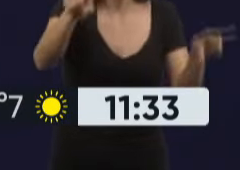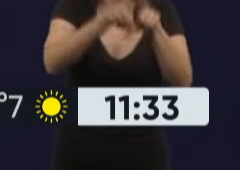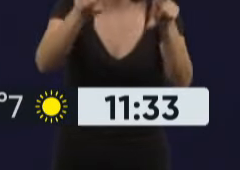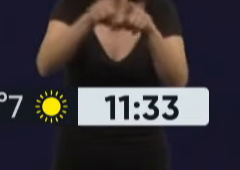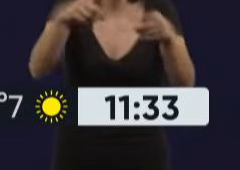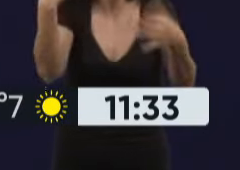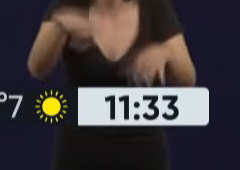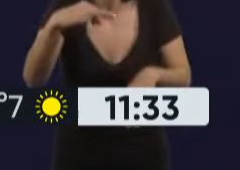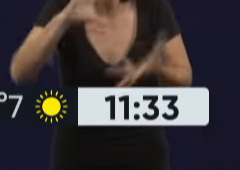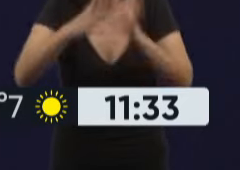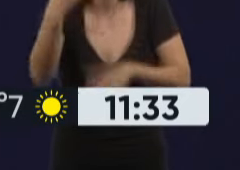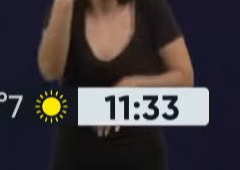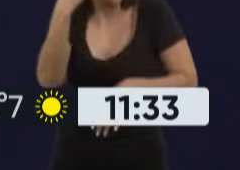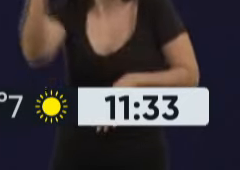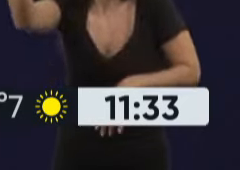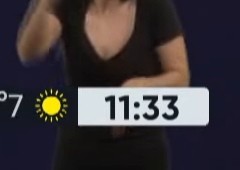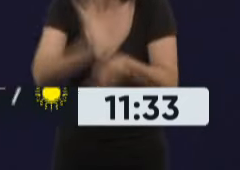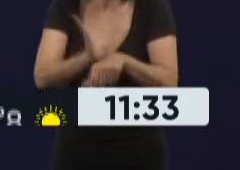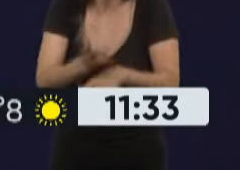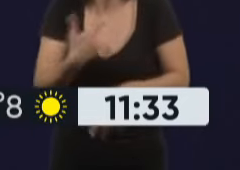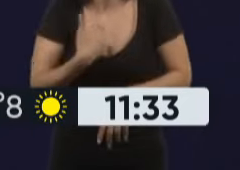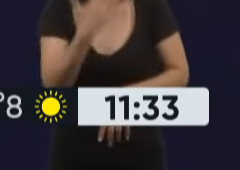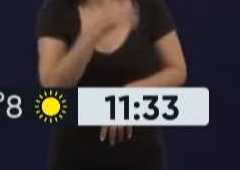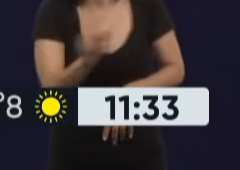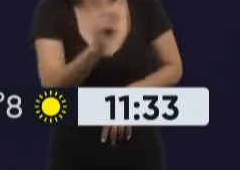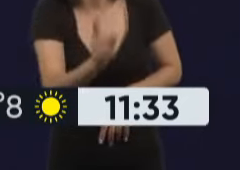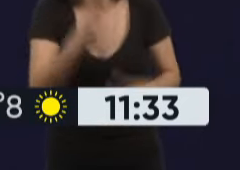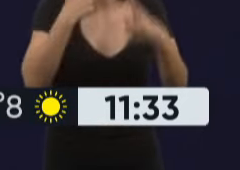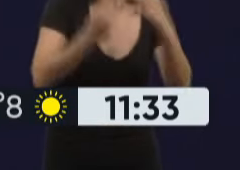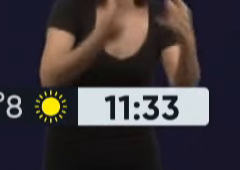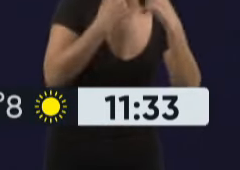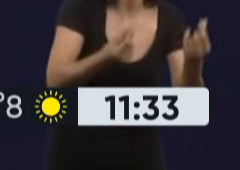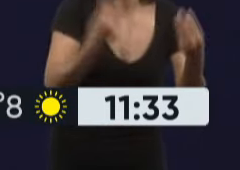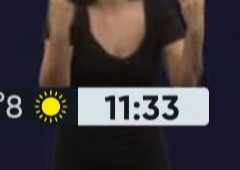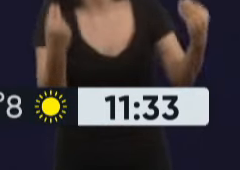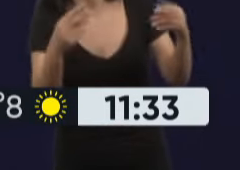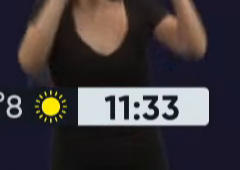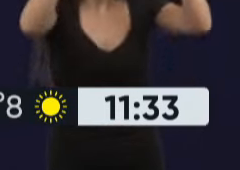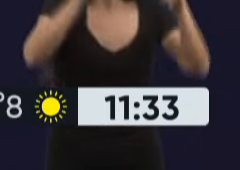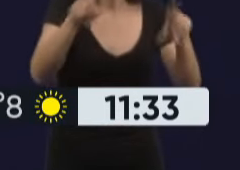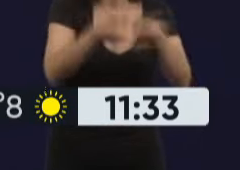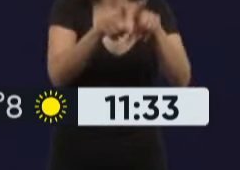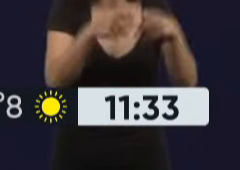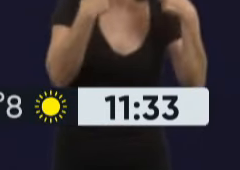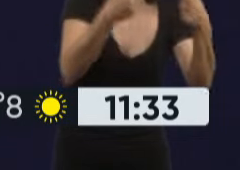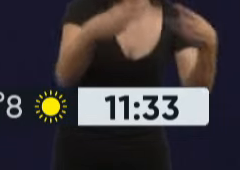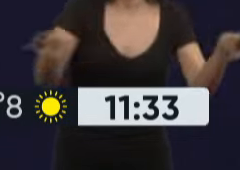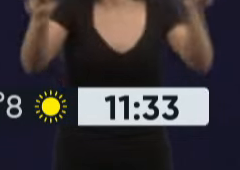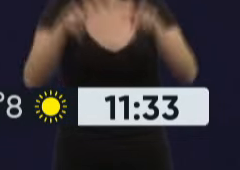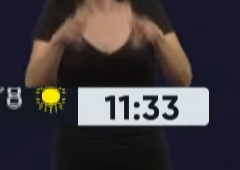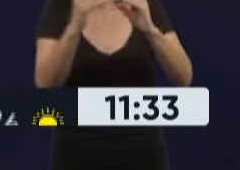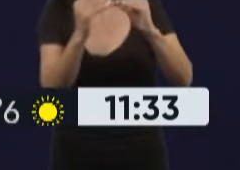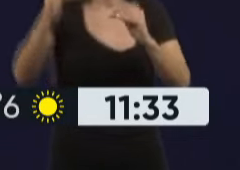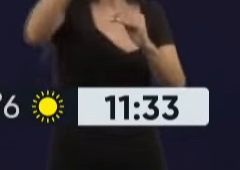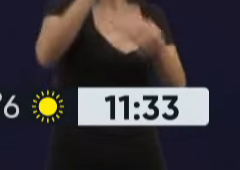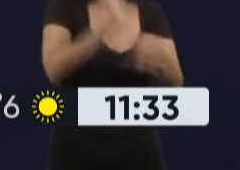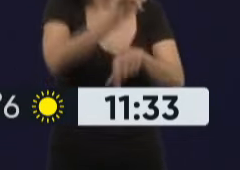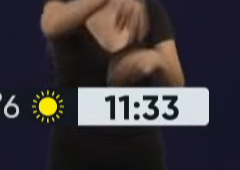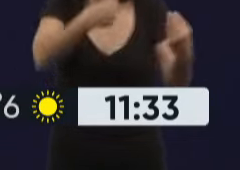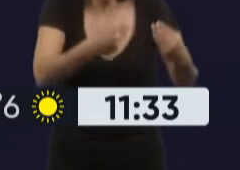no veo cuál es la razón de quejarse del superad fiscal cuando el superad fiscal no es Ni más ni menos que devolverle dinero a la